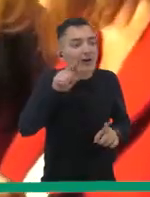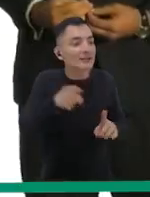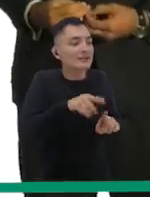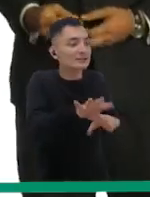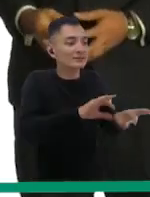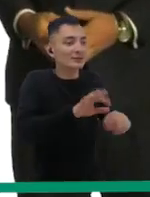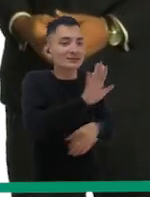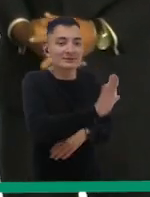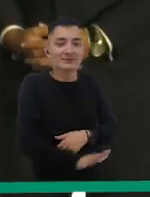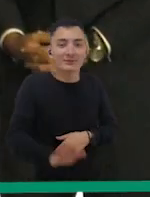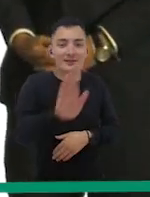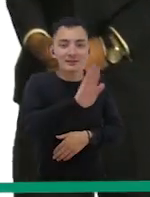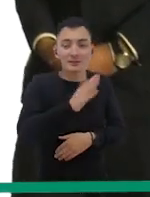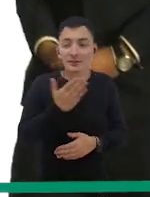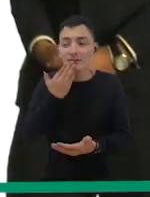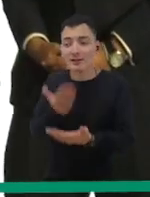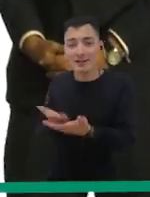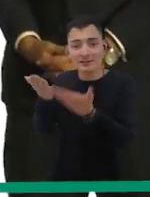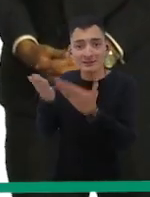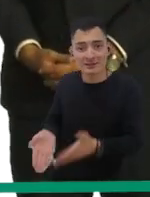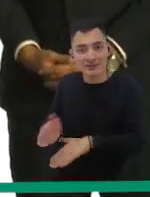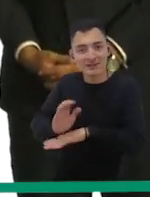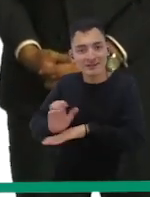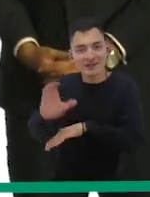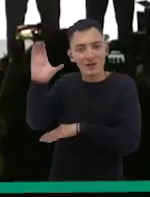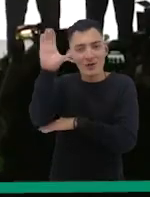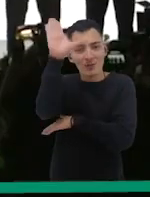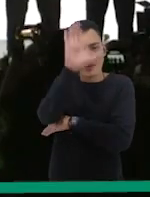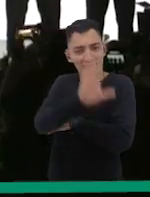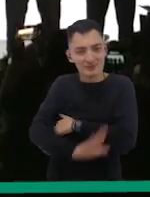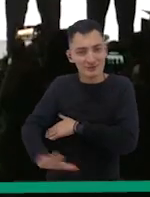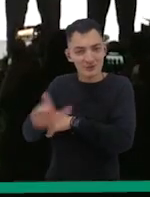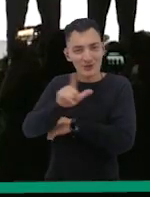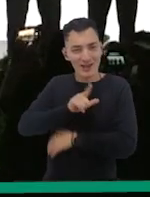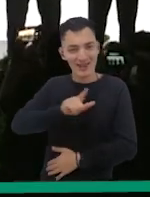finalistas para seleccionar a los territorios. Y mi